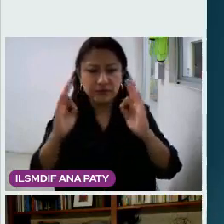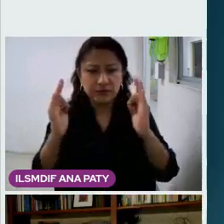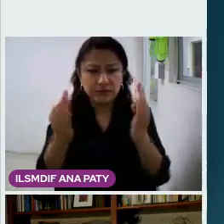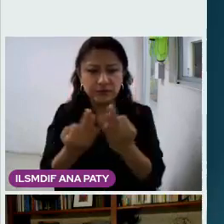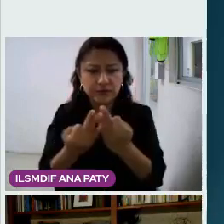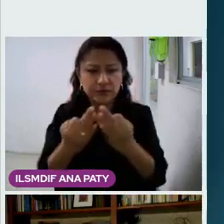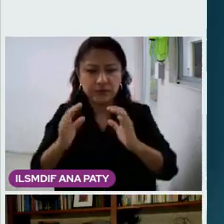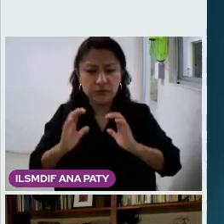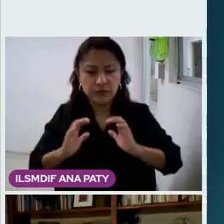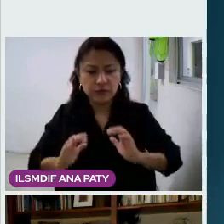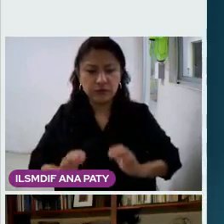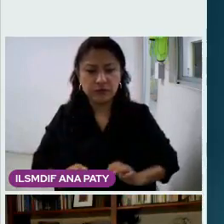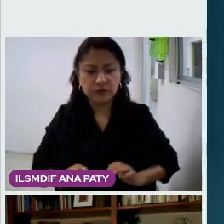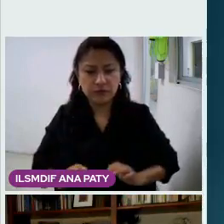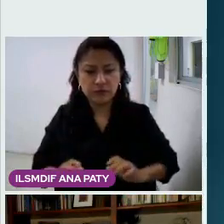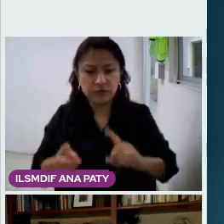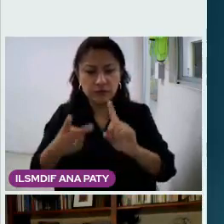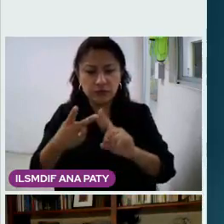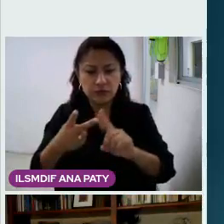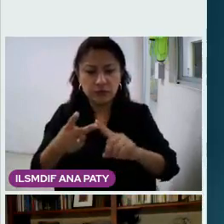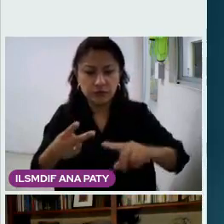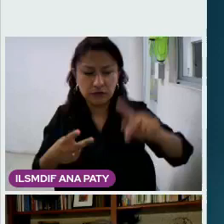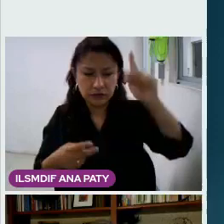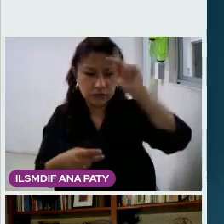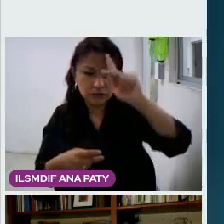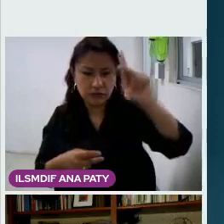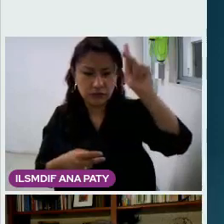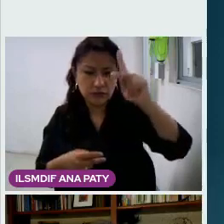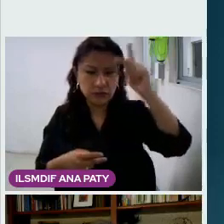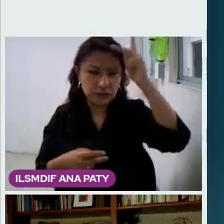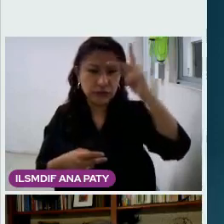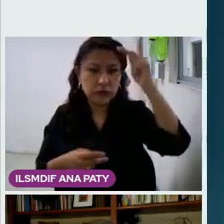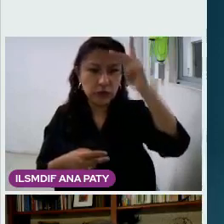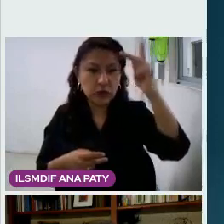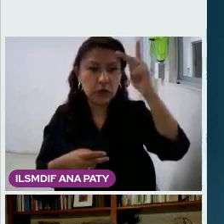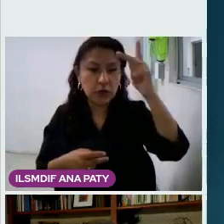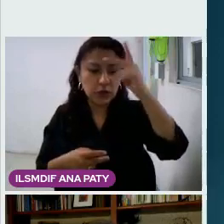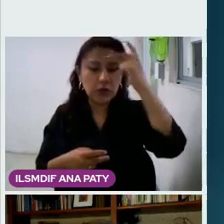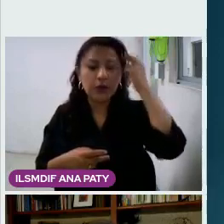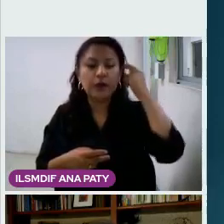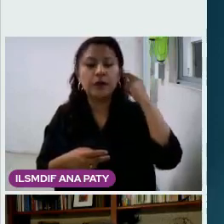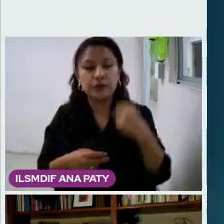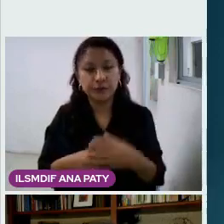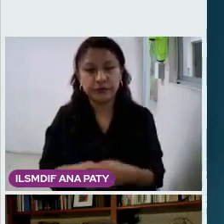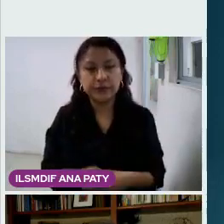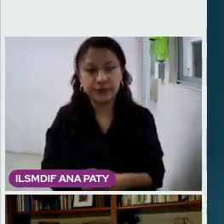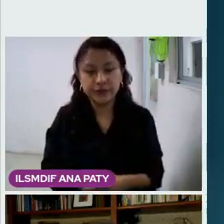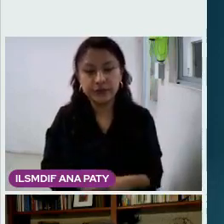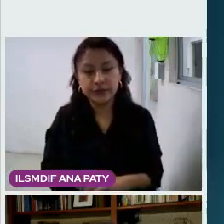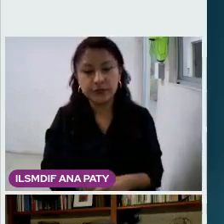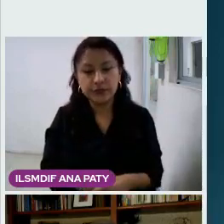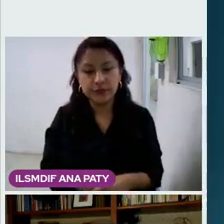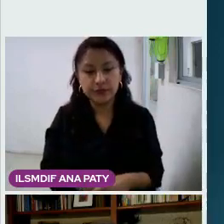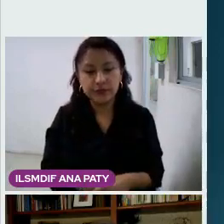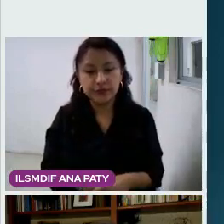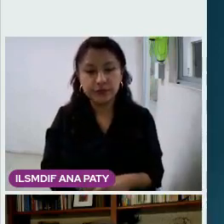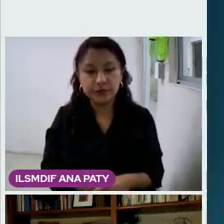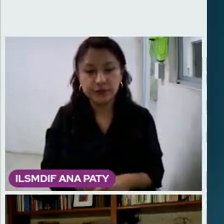damos a la comida? ¿Qué tanto hay estatus que incluso se reflejan en lo que comemos? Habrá quien